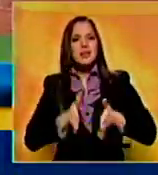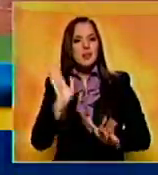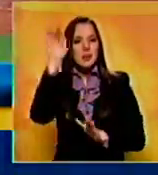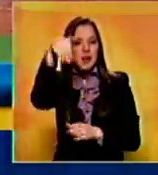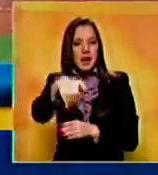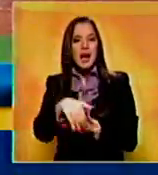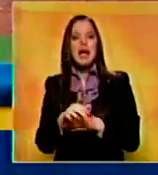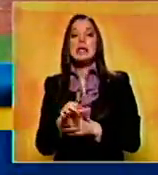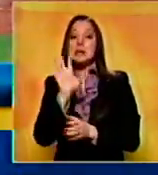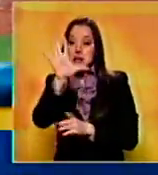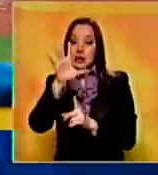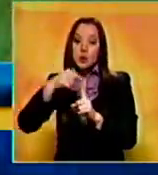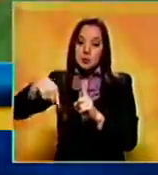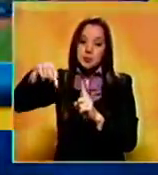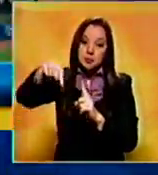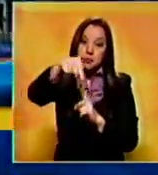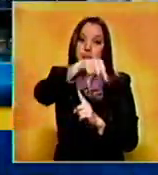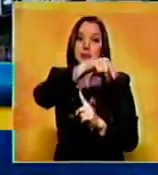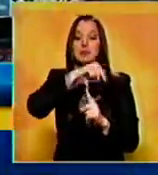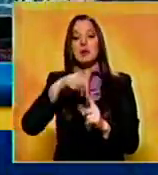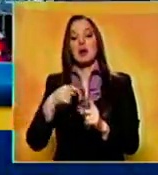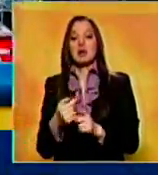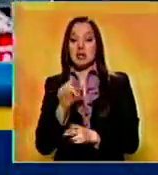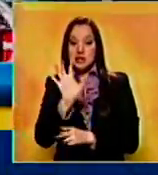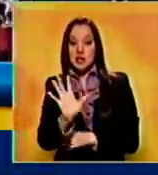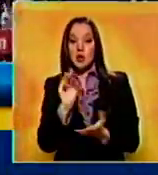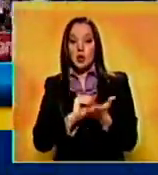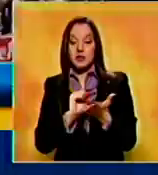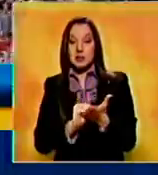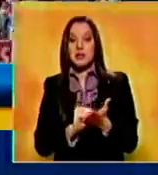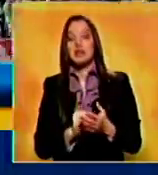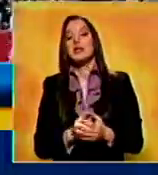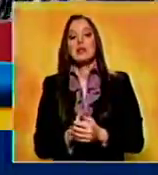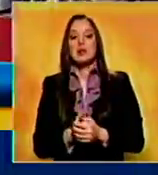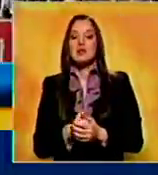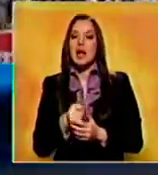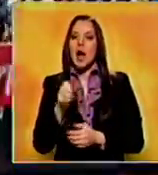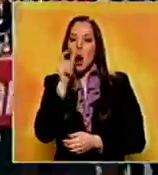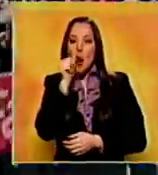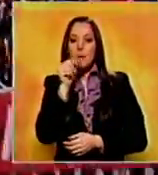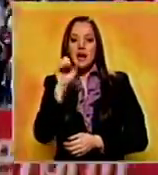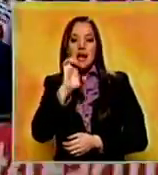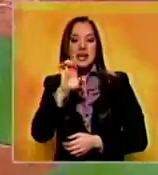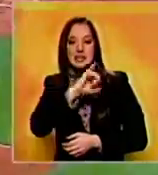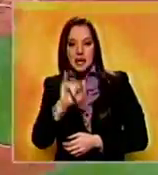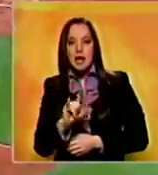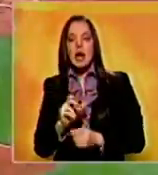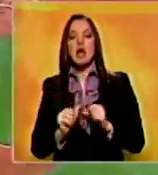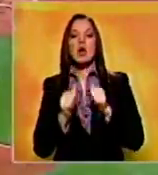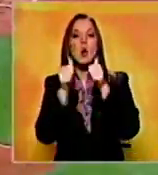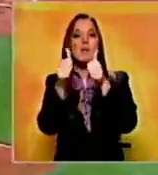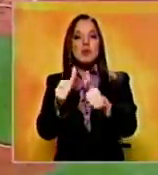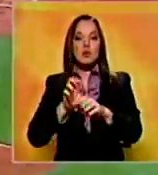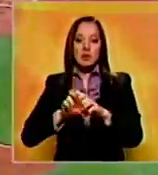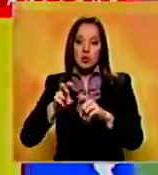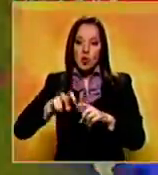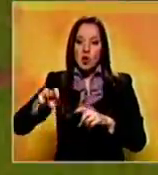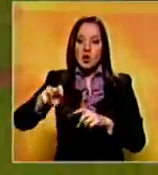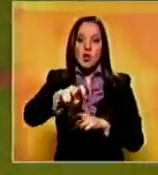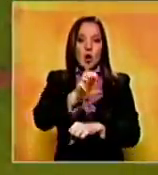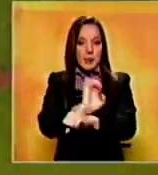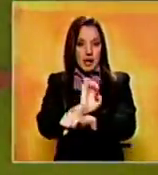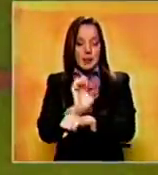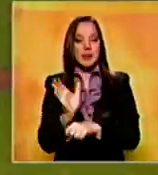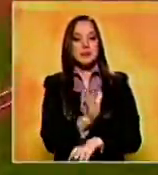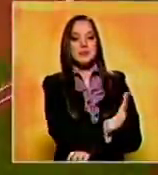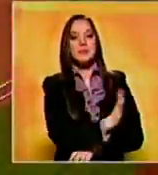ponches. Y Víctor Martínez duplicó en 4 turnos con una empujada y una anotada. Ezequiel Carrera entró como corredor emergente.